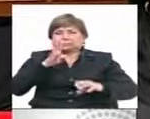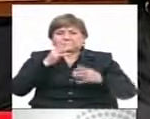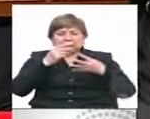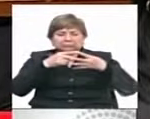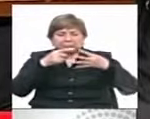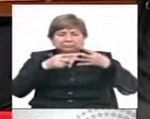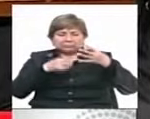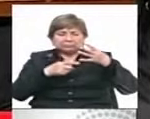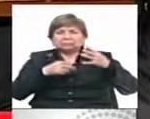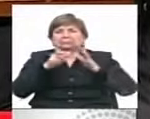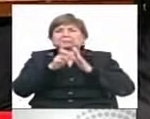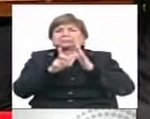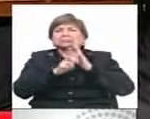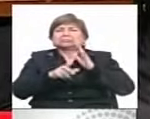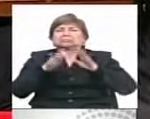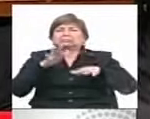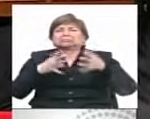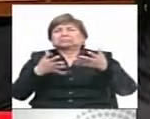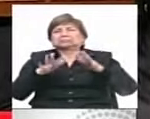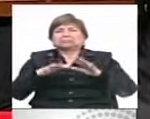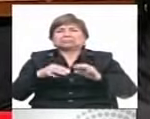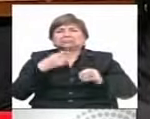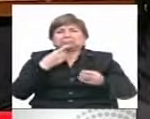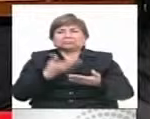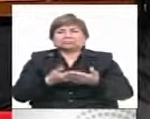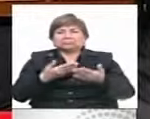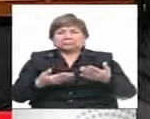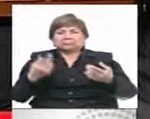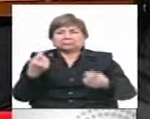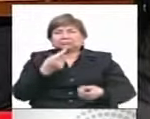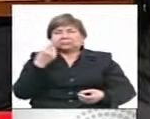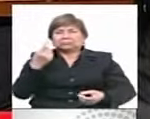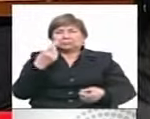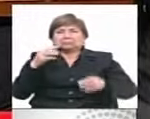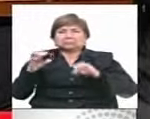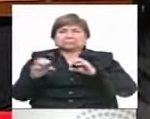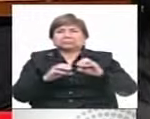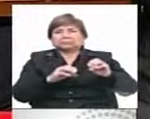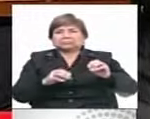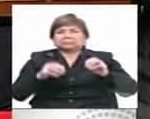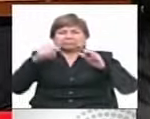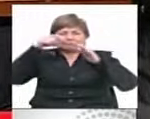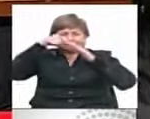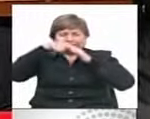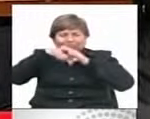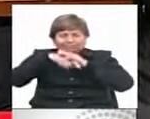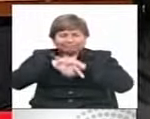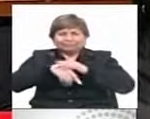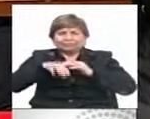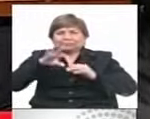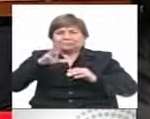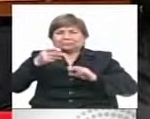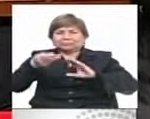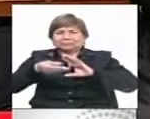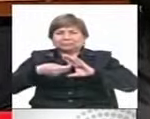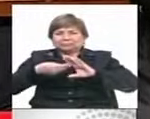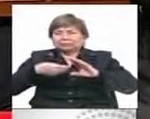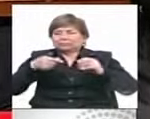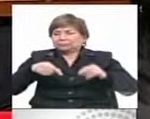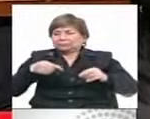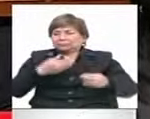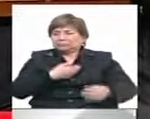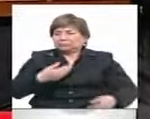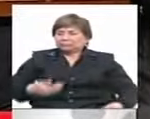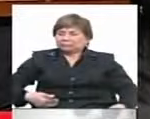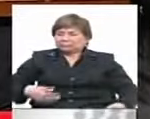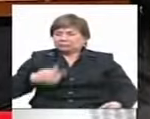lineamientos completamente superficiales y deleznables que lo único que van a hacer es profundizar la corrupción a la que nos está llevando este